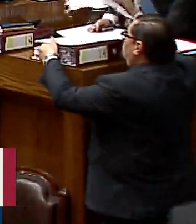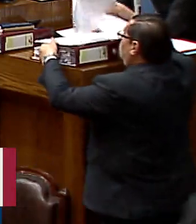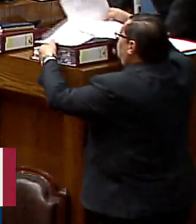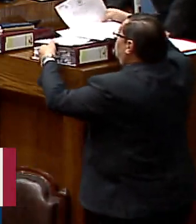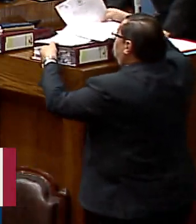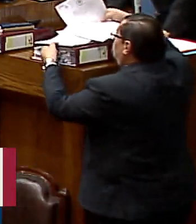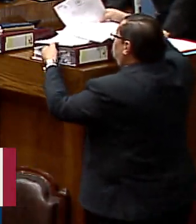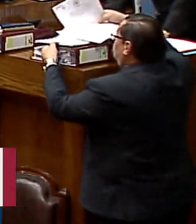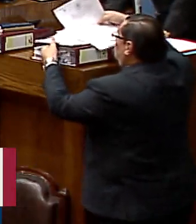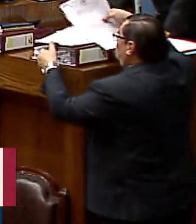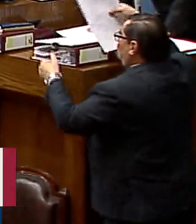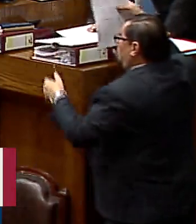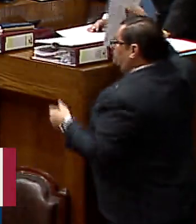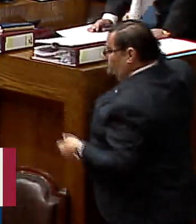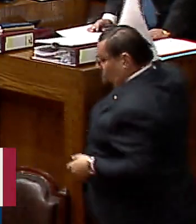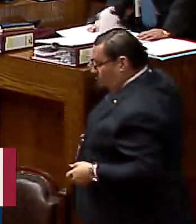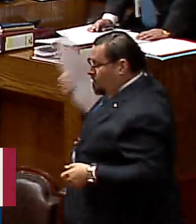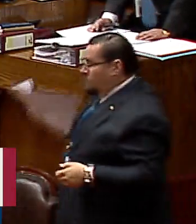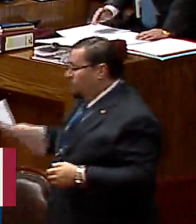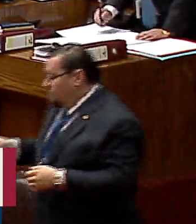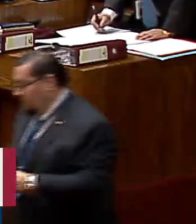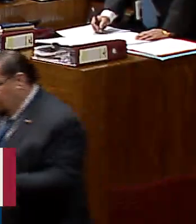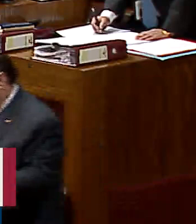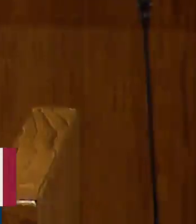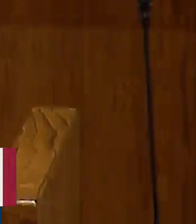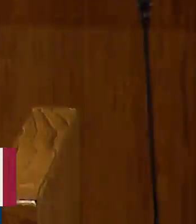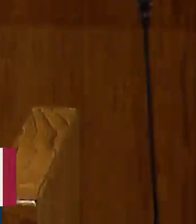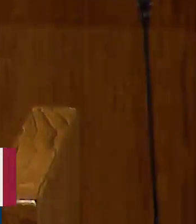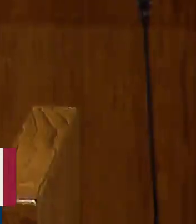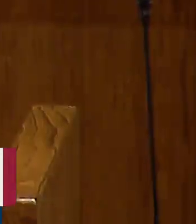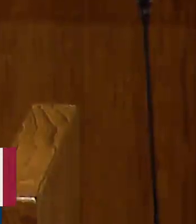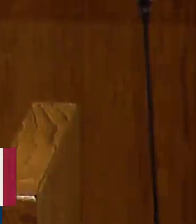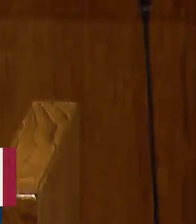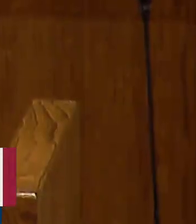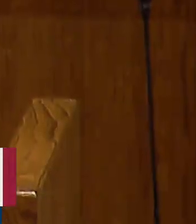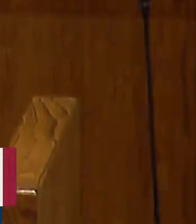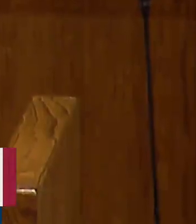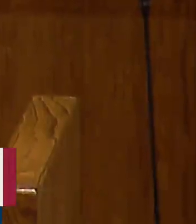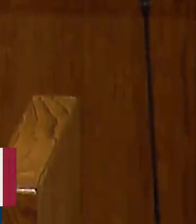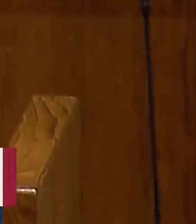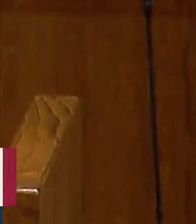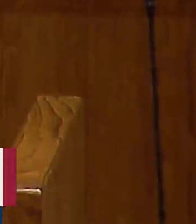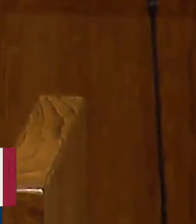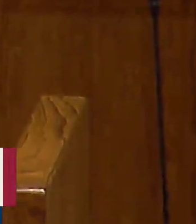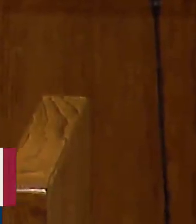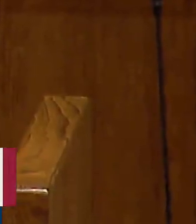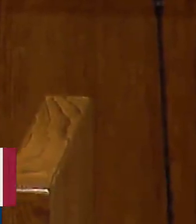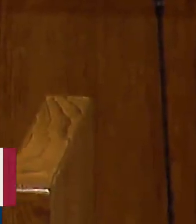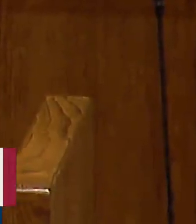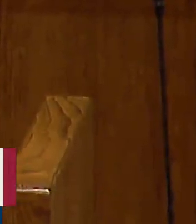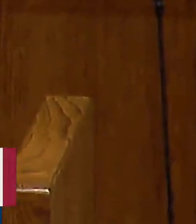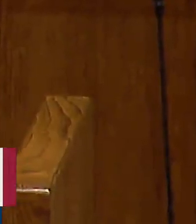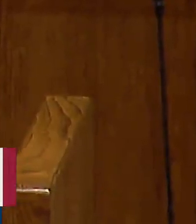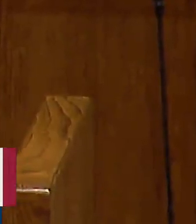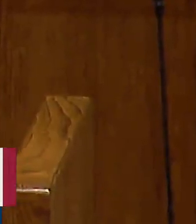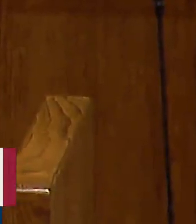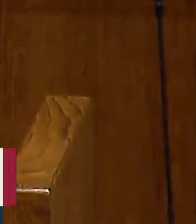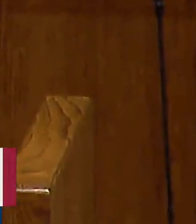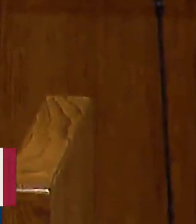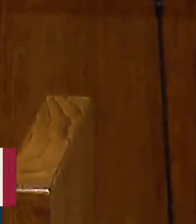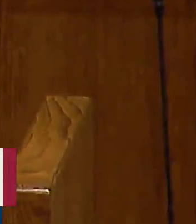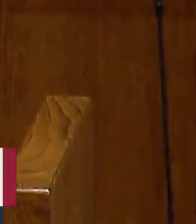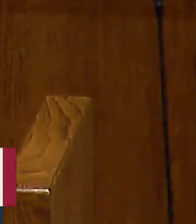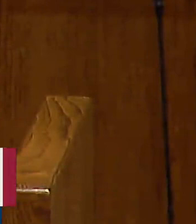Tiene la palabra, señora diputada. Muchas gracias, presidente. Saludar a los colegas. Bueno, como diputada informante de la Comisión de